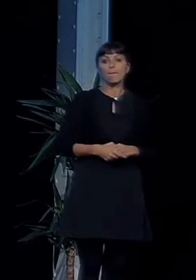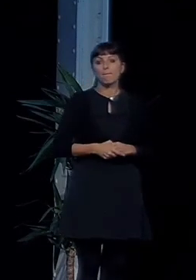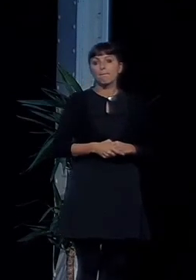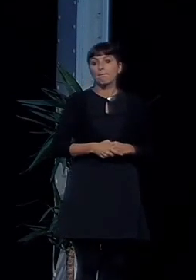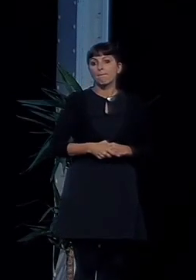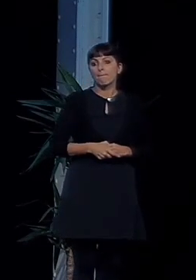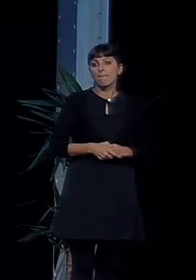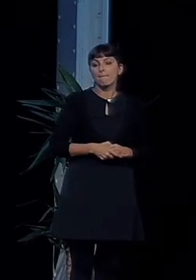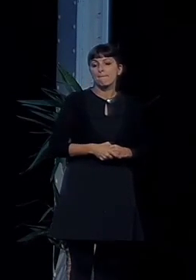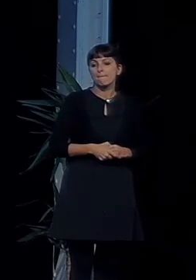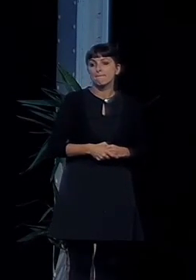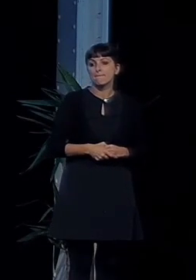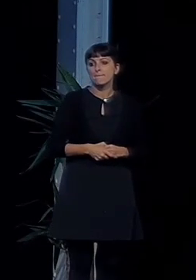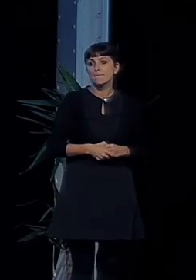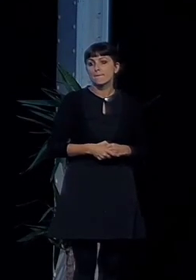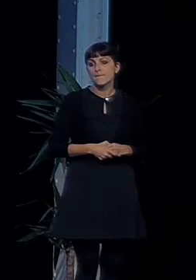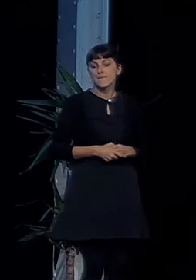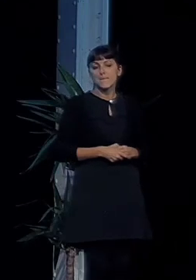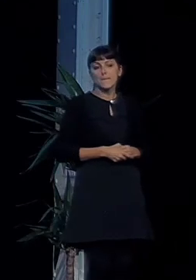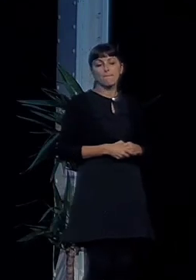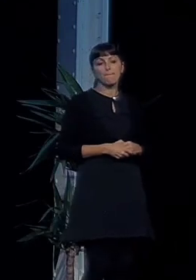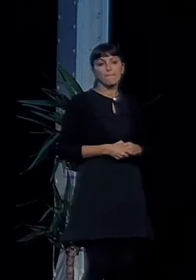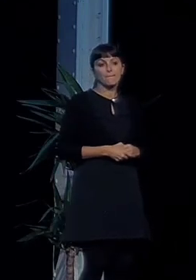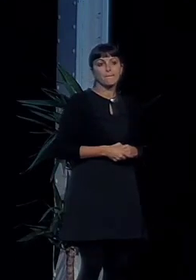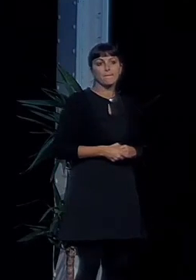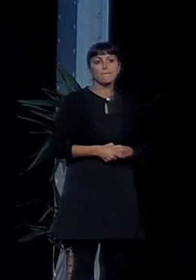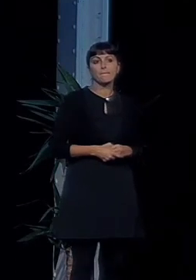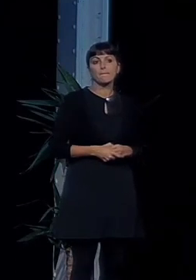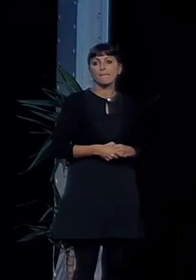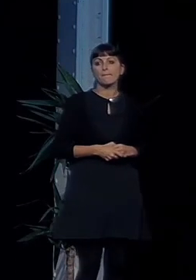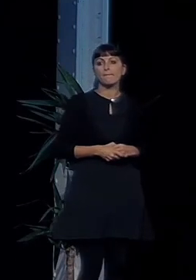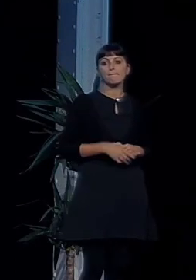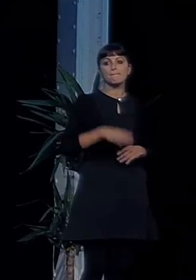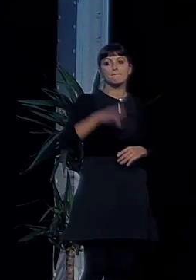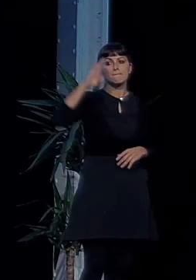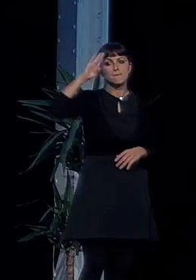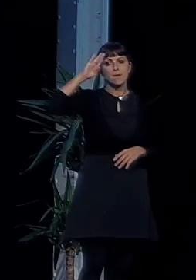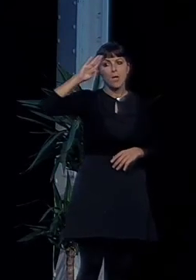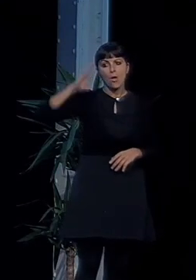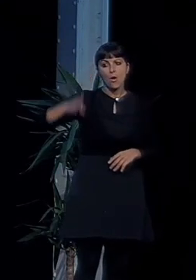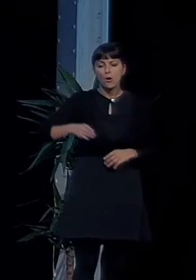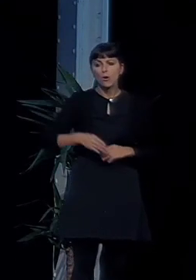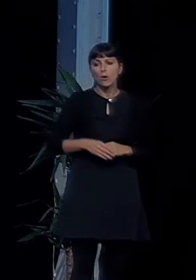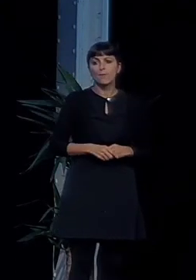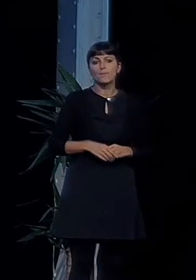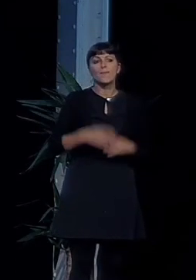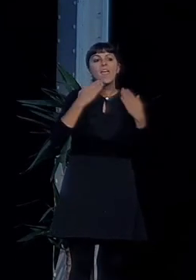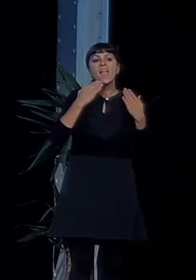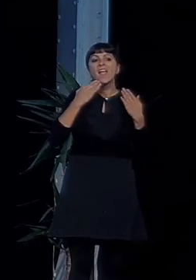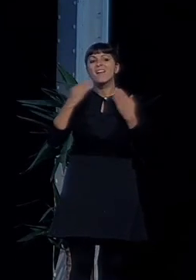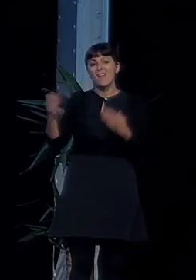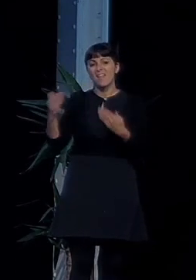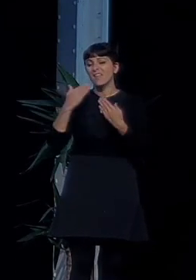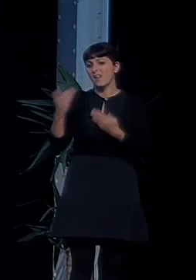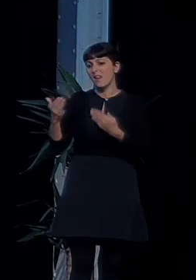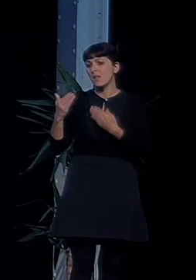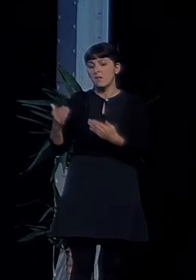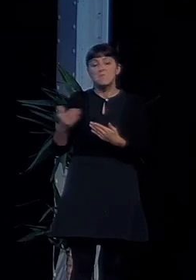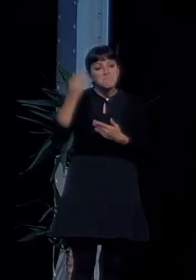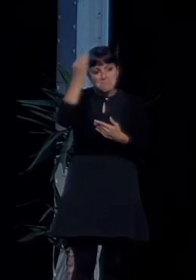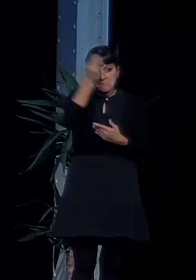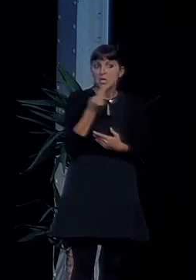¿Se me oye? Allí, no. A ver, hola. Bueno, primero sumarme un poco al agradecimiento, digamos, por tu intervención, creo que ha sido